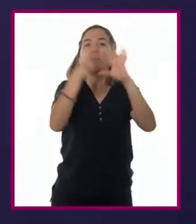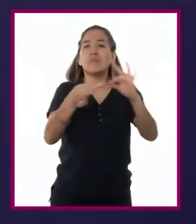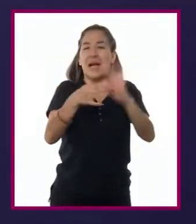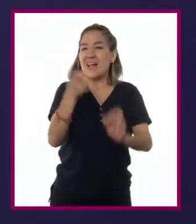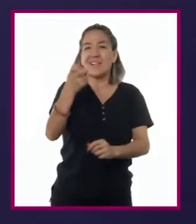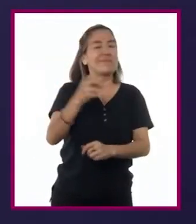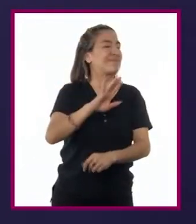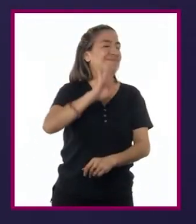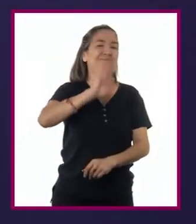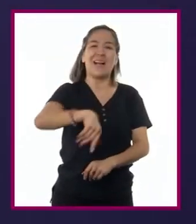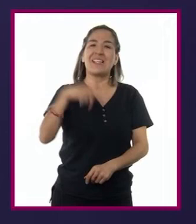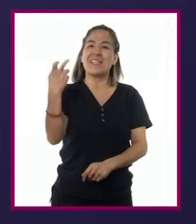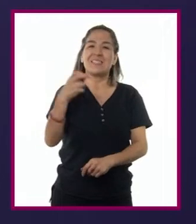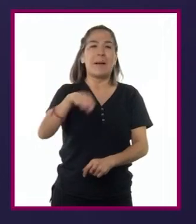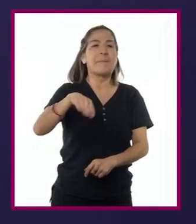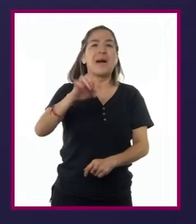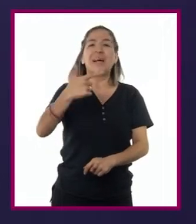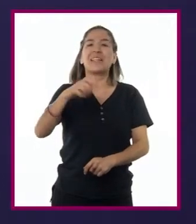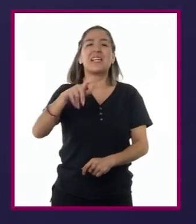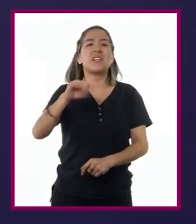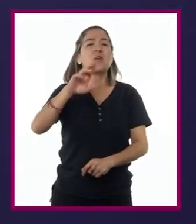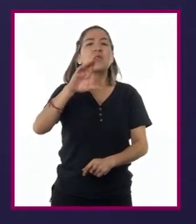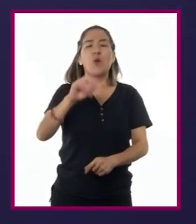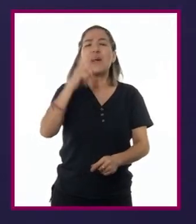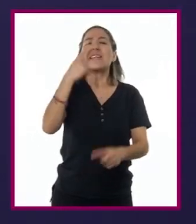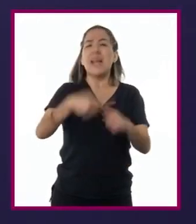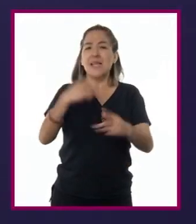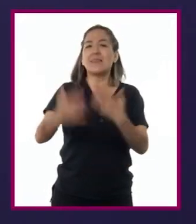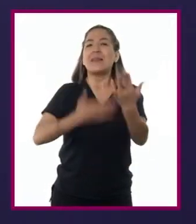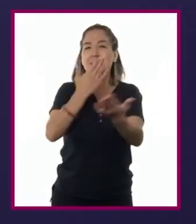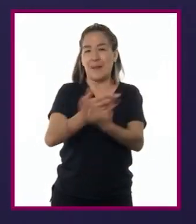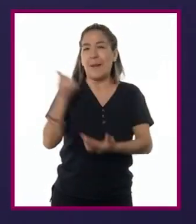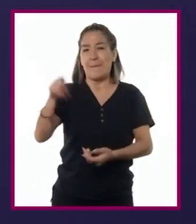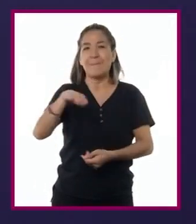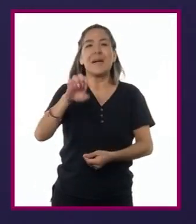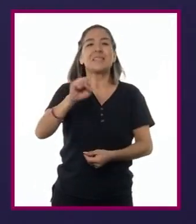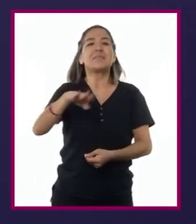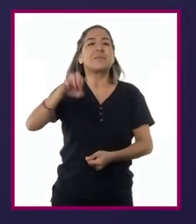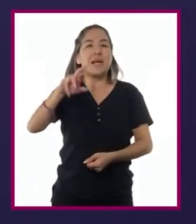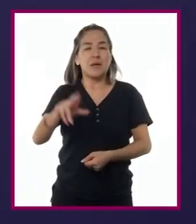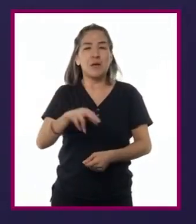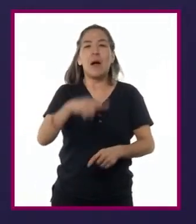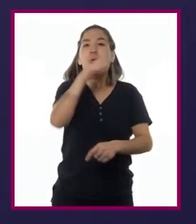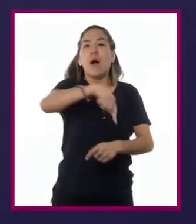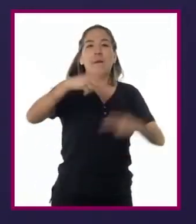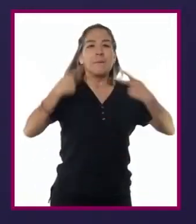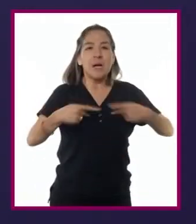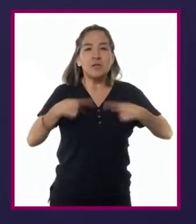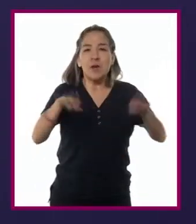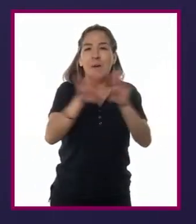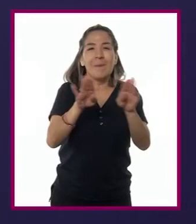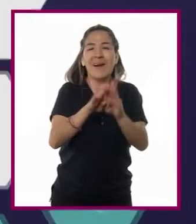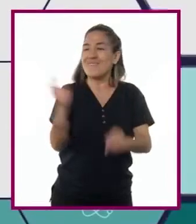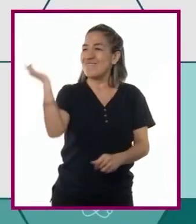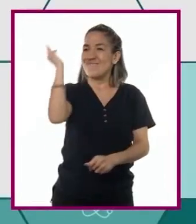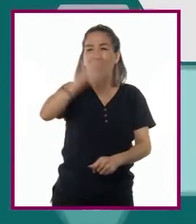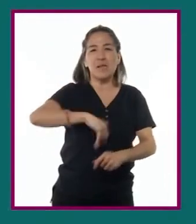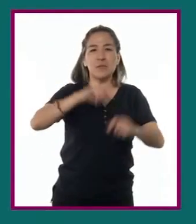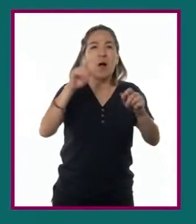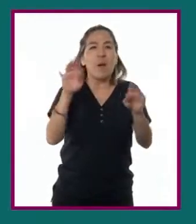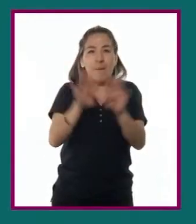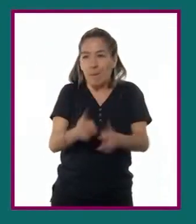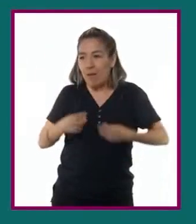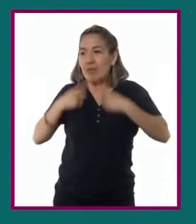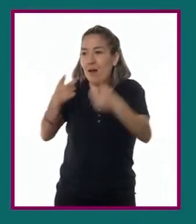magnético propuesto por Mesmer, y este conocimiento fue atribuido a curanderos y charlatanes. Sin